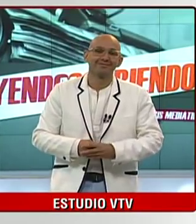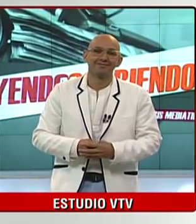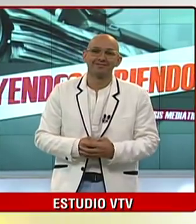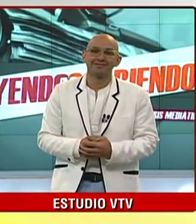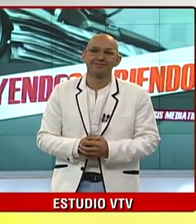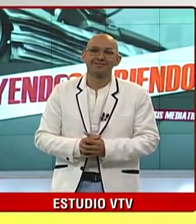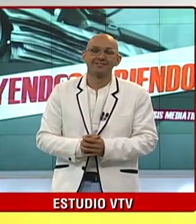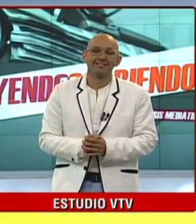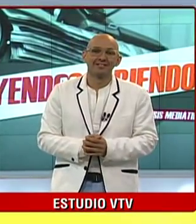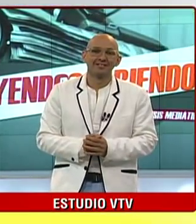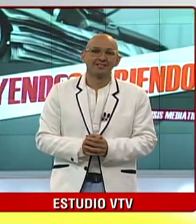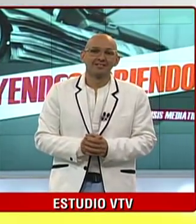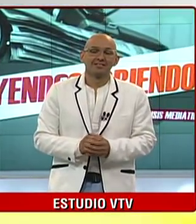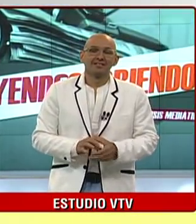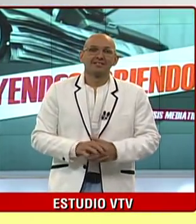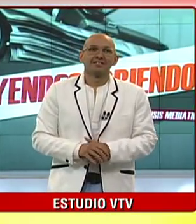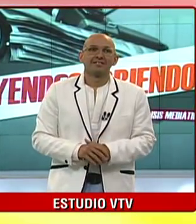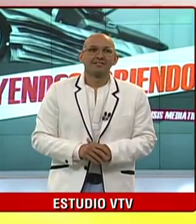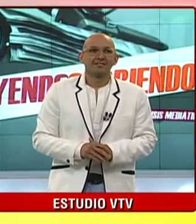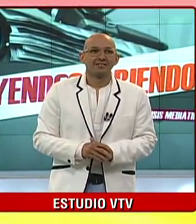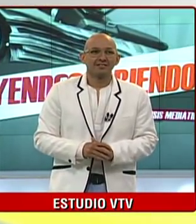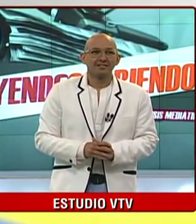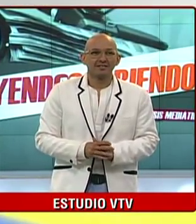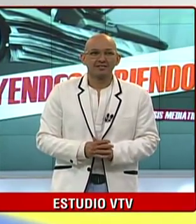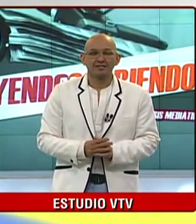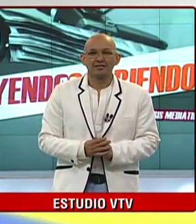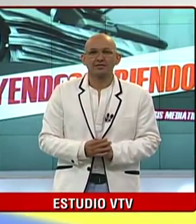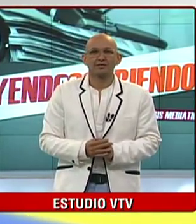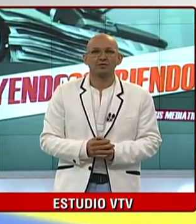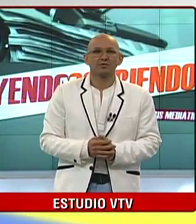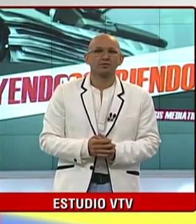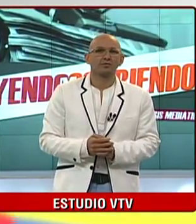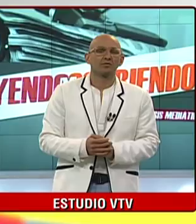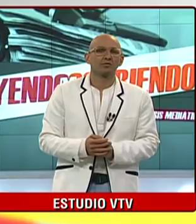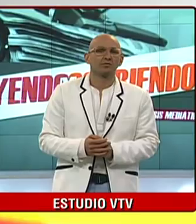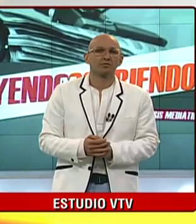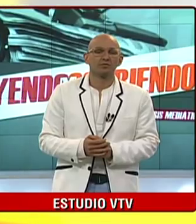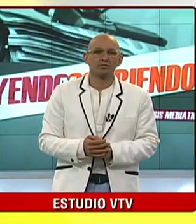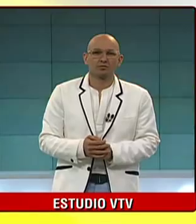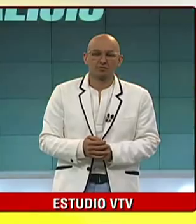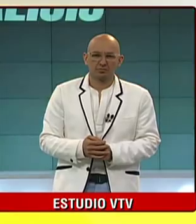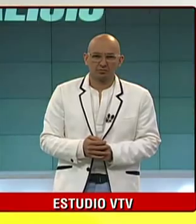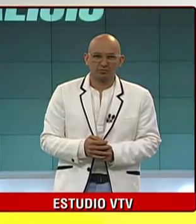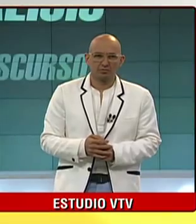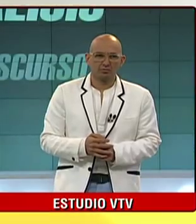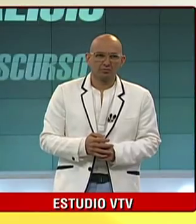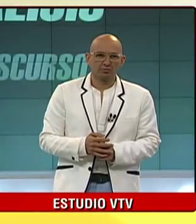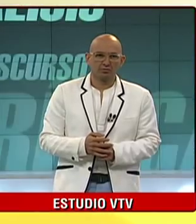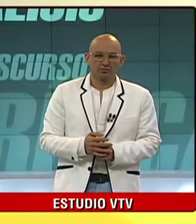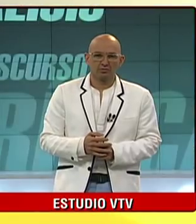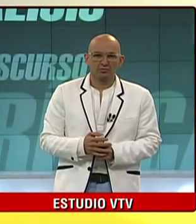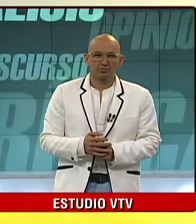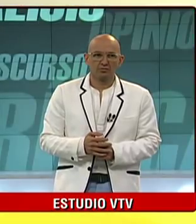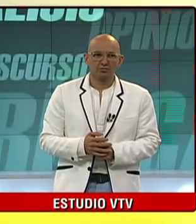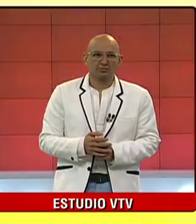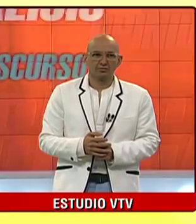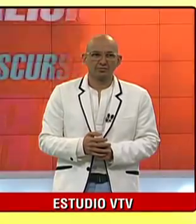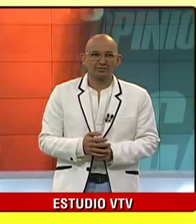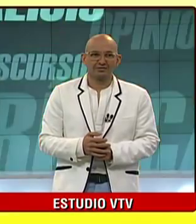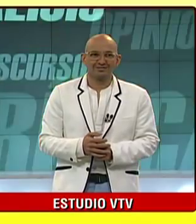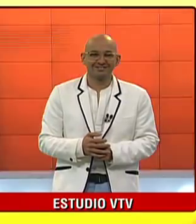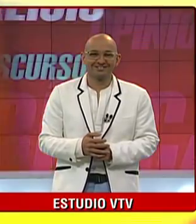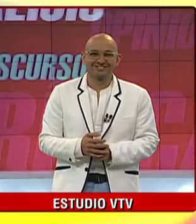Los delfines duermen con la mitad del cerebro despierto y la otra mitad duerme, ¿no?